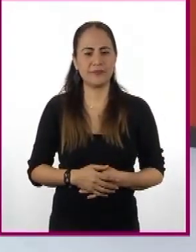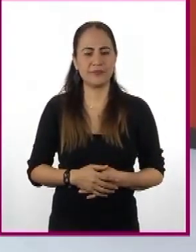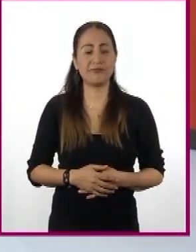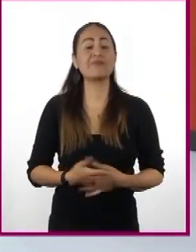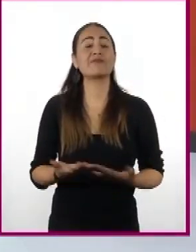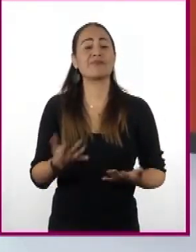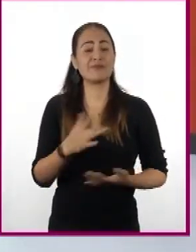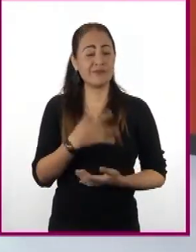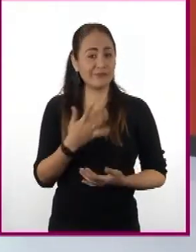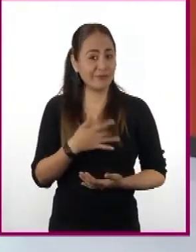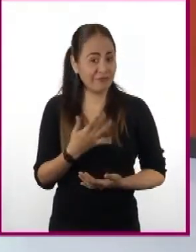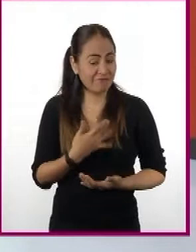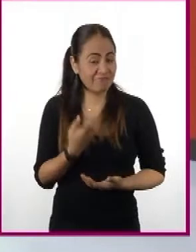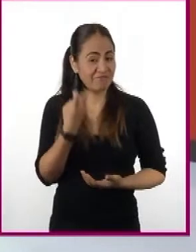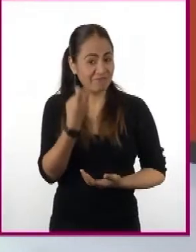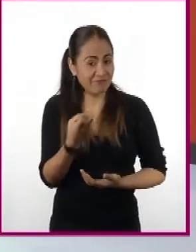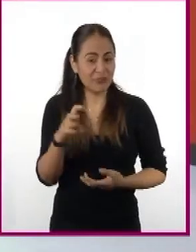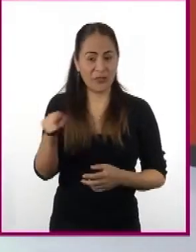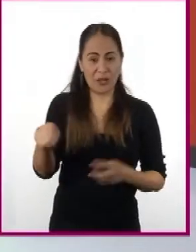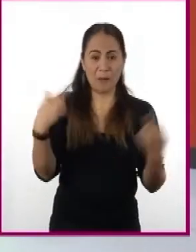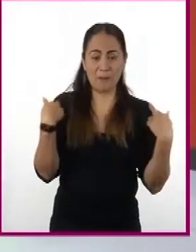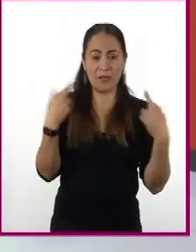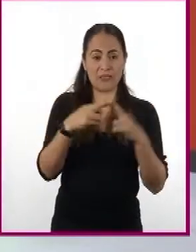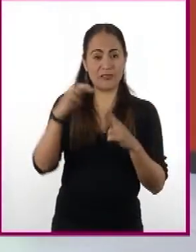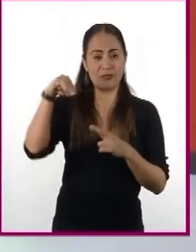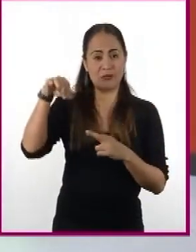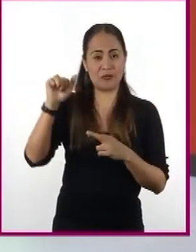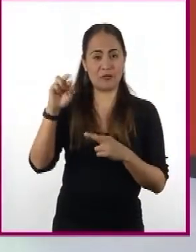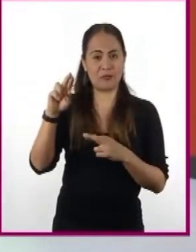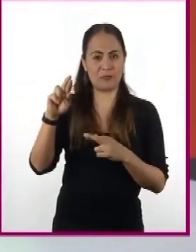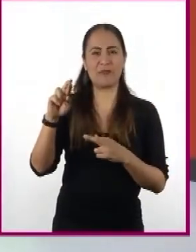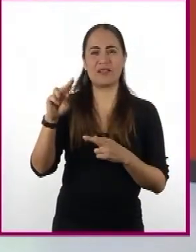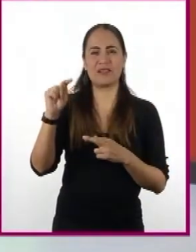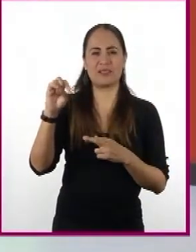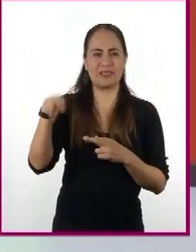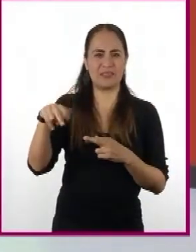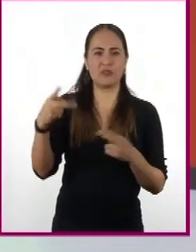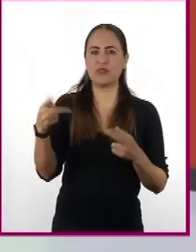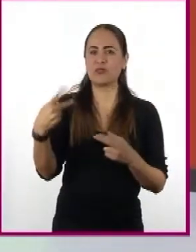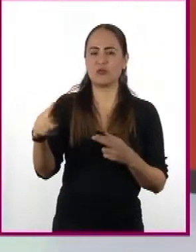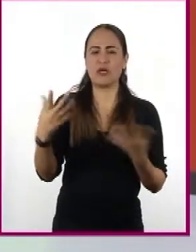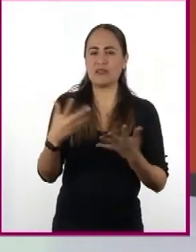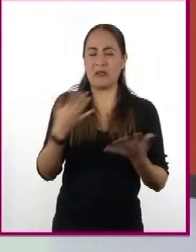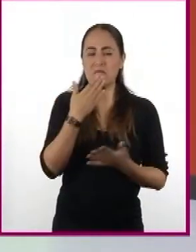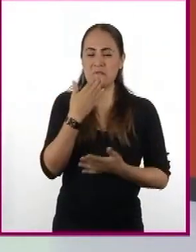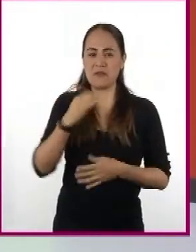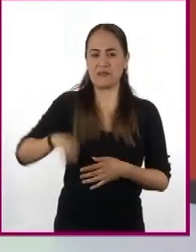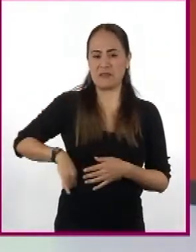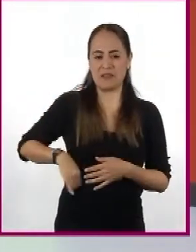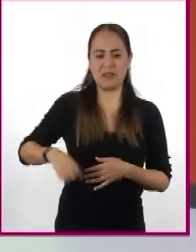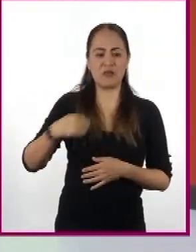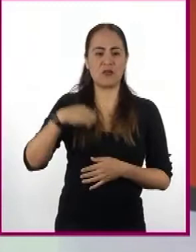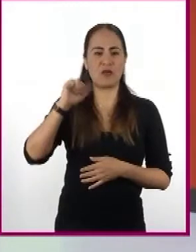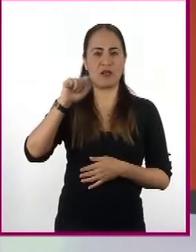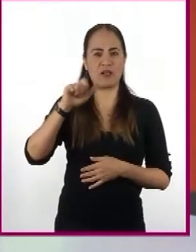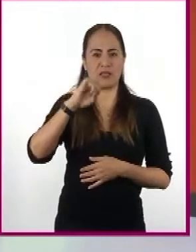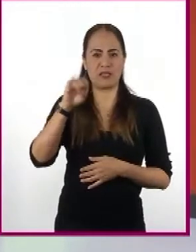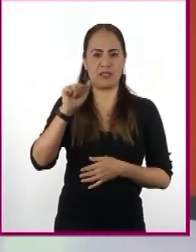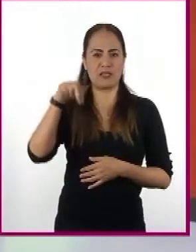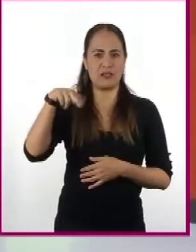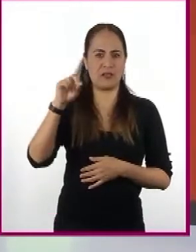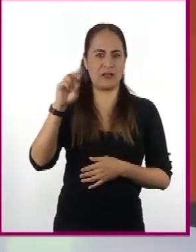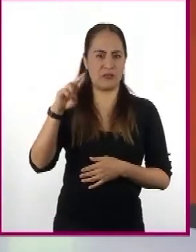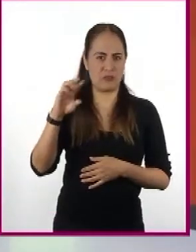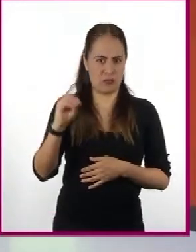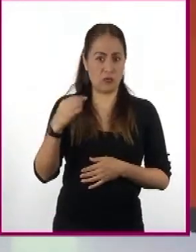¿Qué tal? Interesante labor del maestro Martín Tonalmeyotl. Mi nombre es Alejandro Sevilla. Imparto la asignatura de Historia y